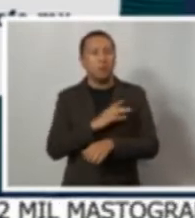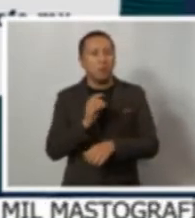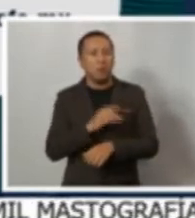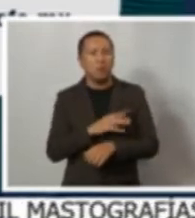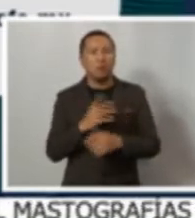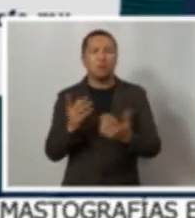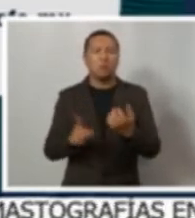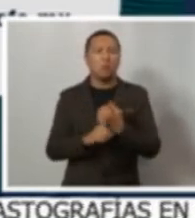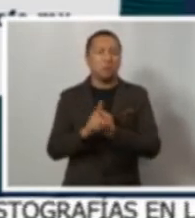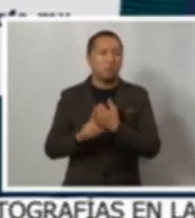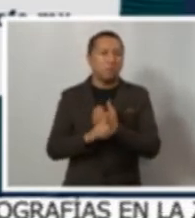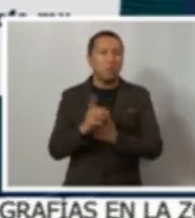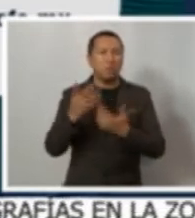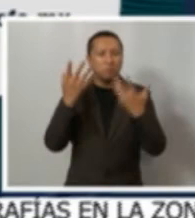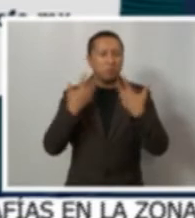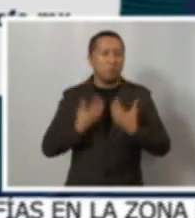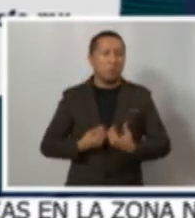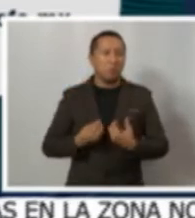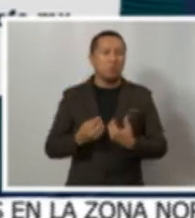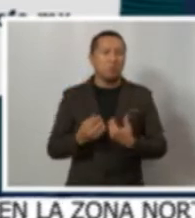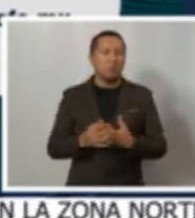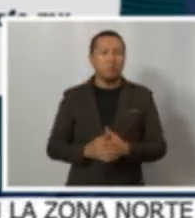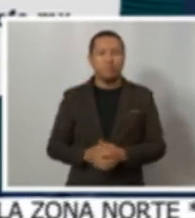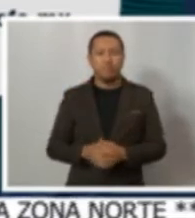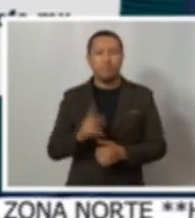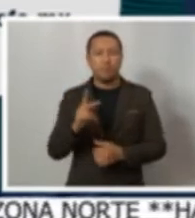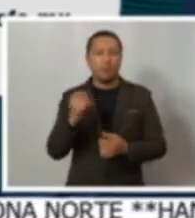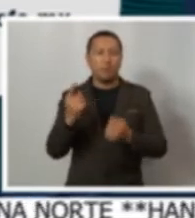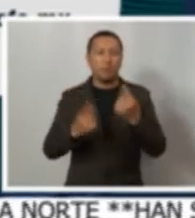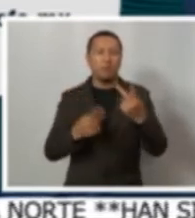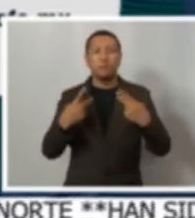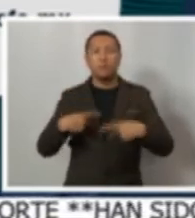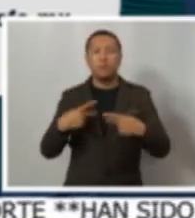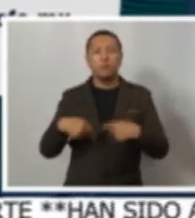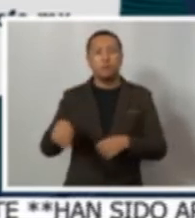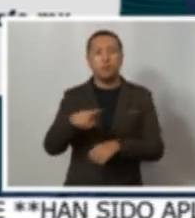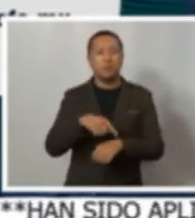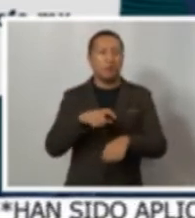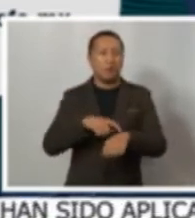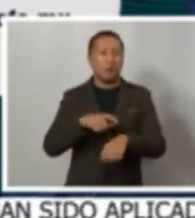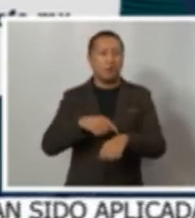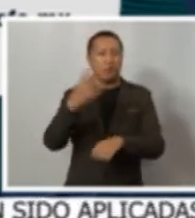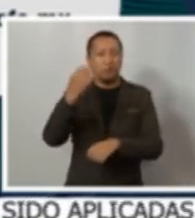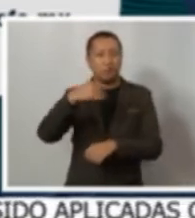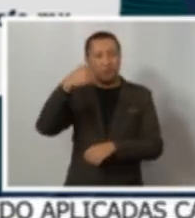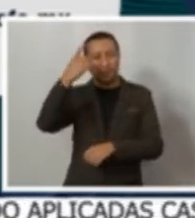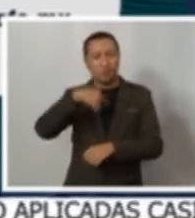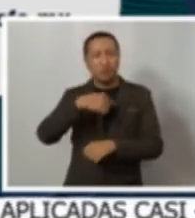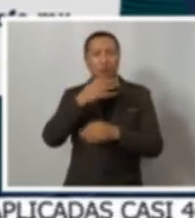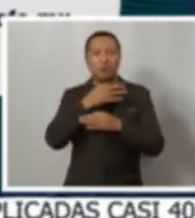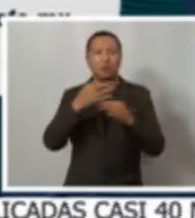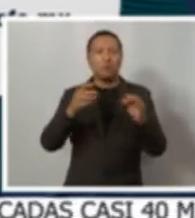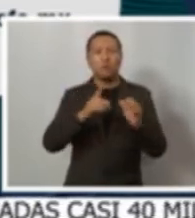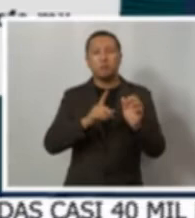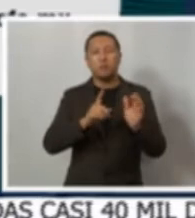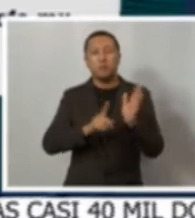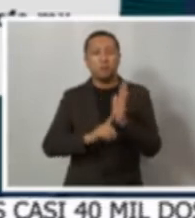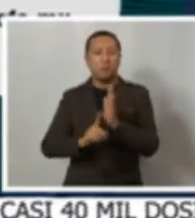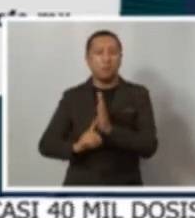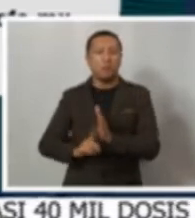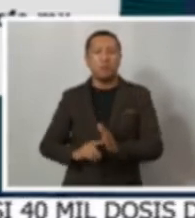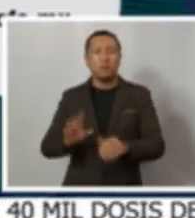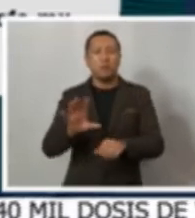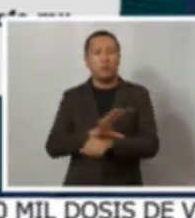profusamente una información al respecto de que a las 9 de la noche de ayer se suspendería el servicio de